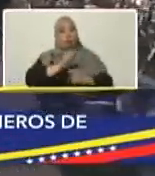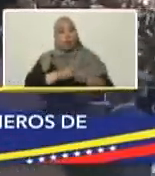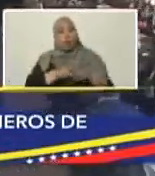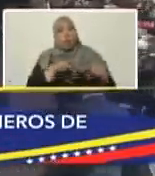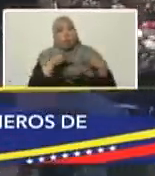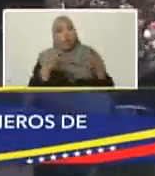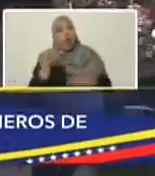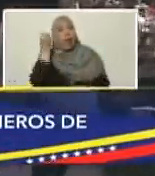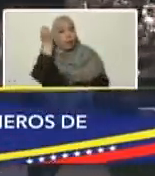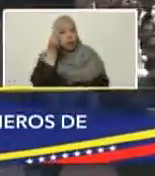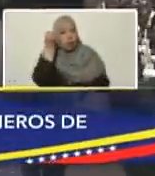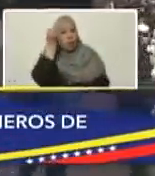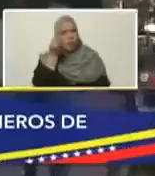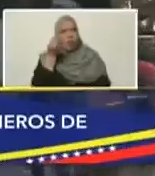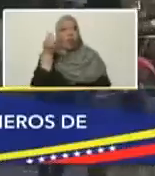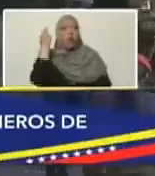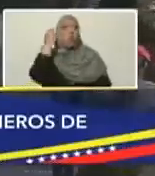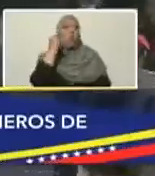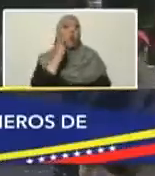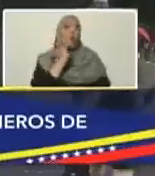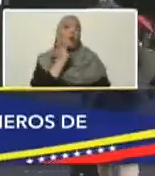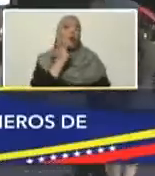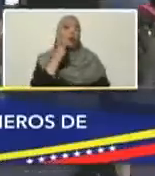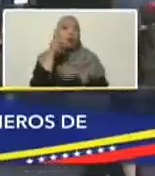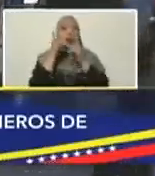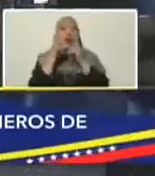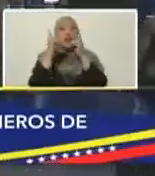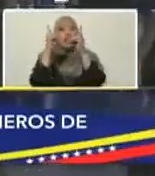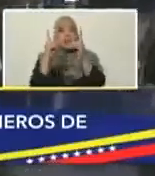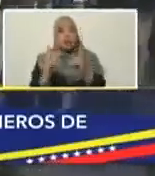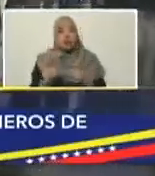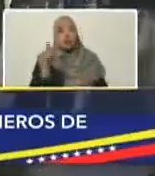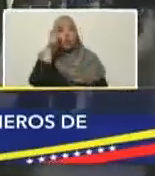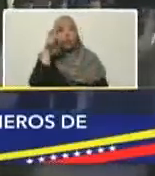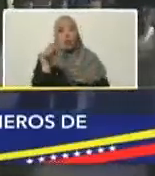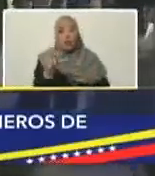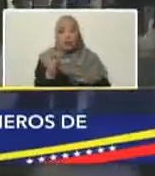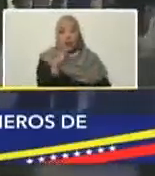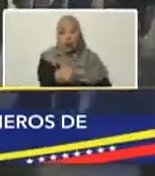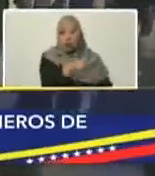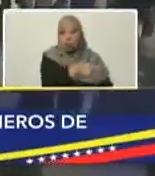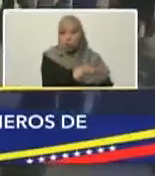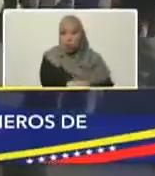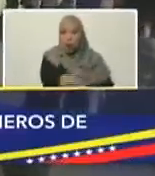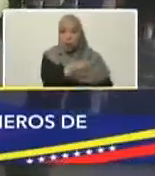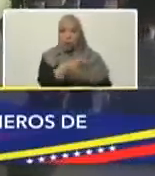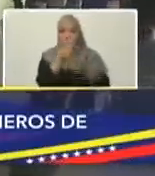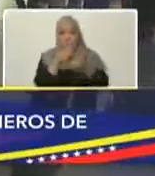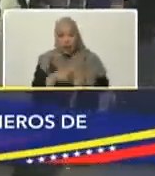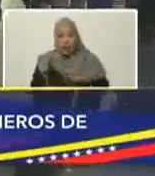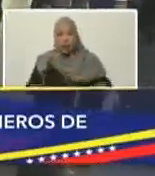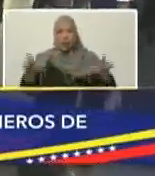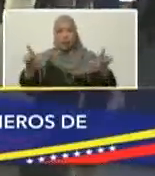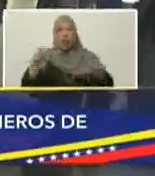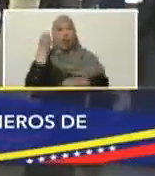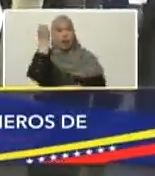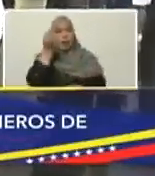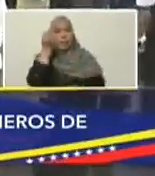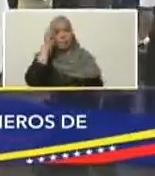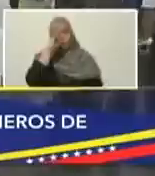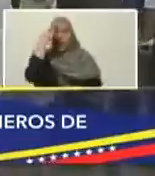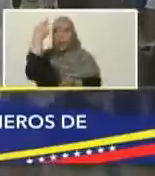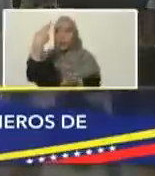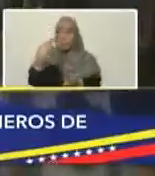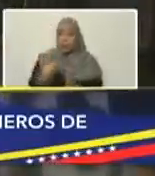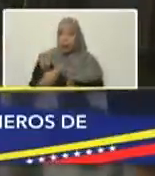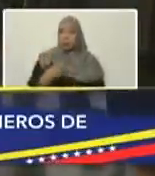la ideología bolivariana del pueblo que decidió ser libre para siempre. En el mundo admiran y respetan el espíritu revolucionario y